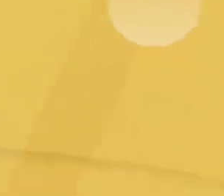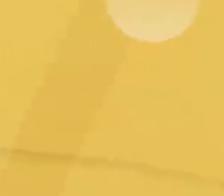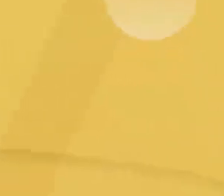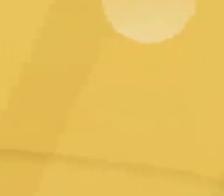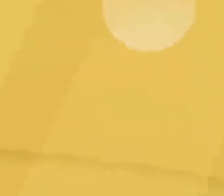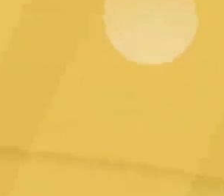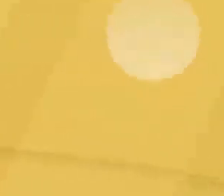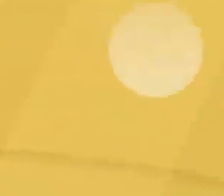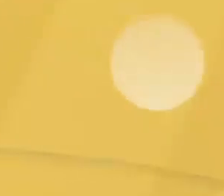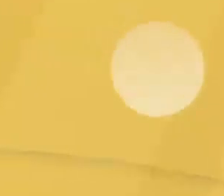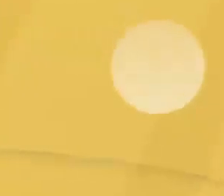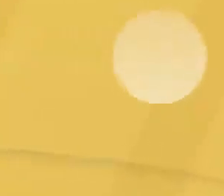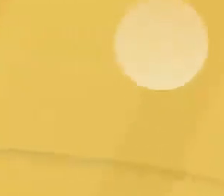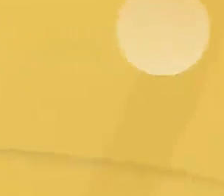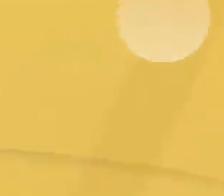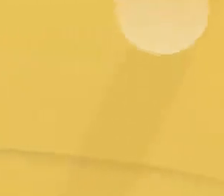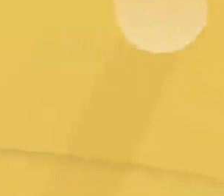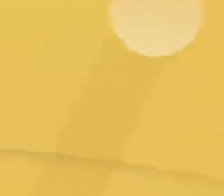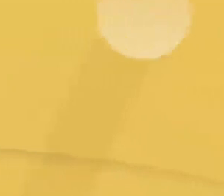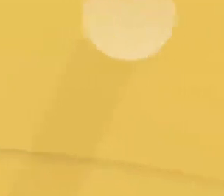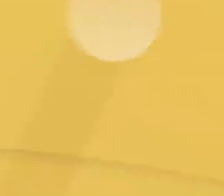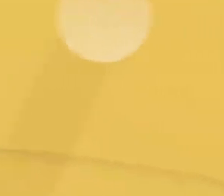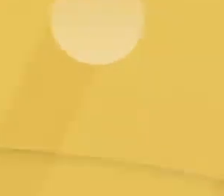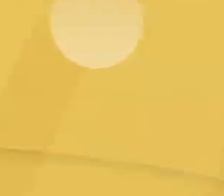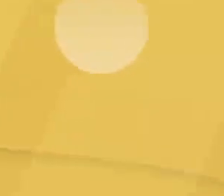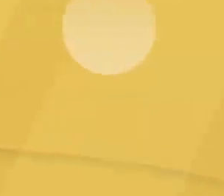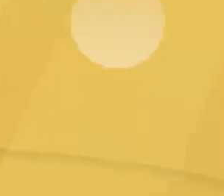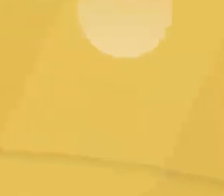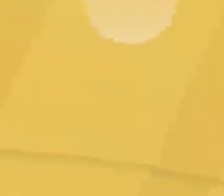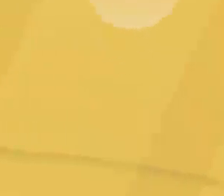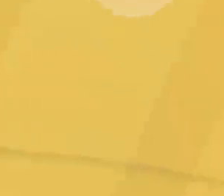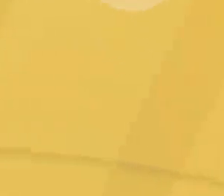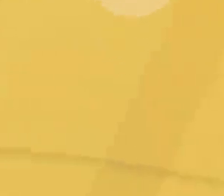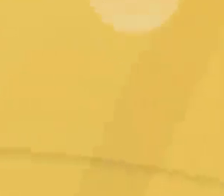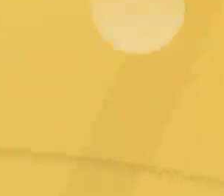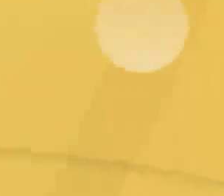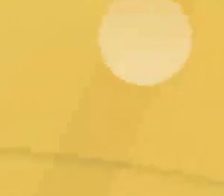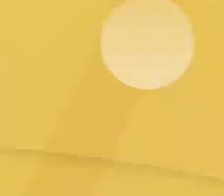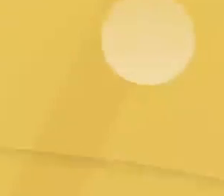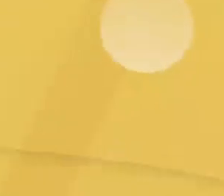Elaboren una lista de las causas que provocaron el movimiento de independencia.